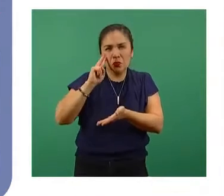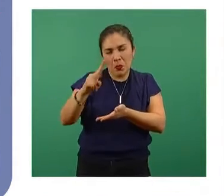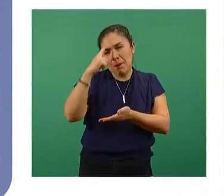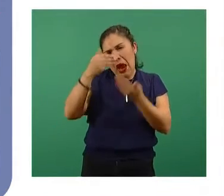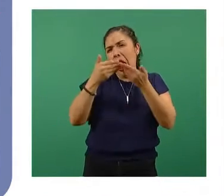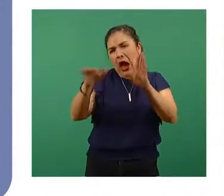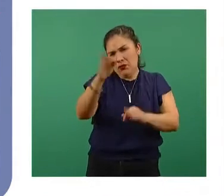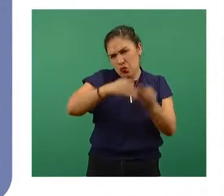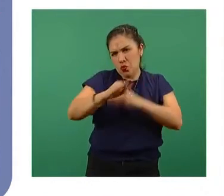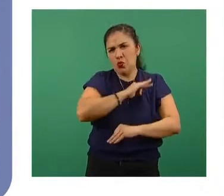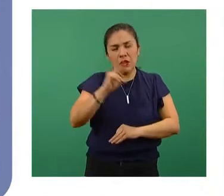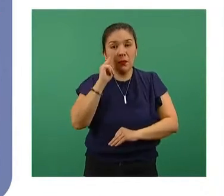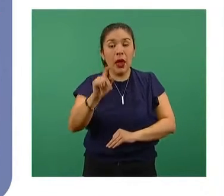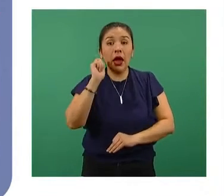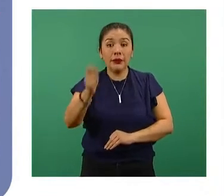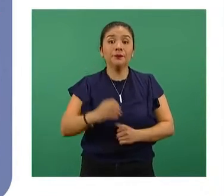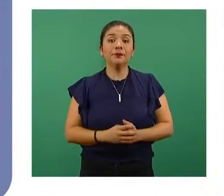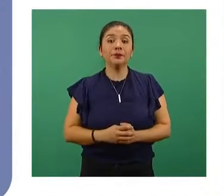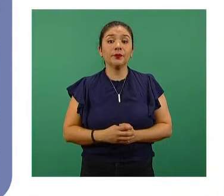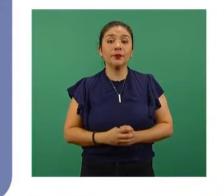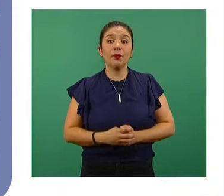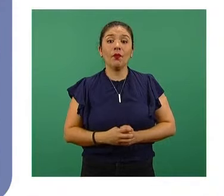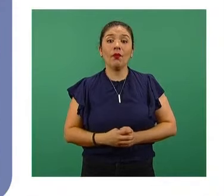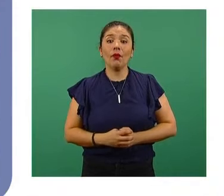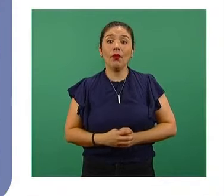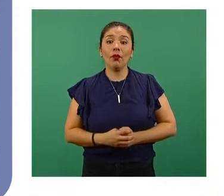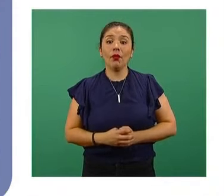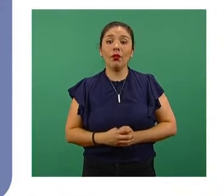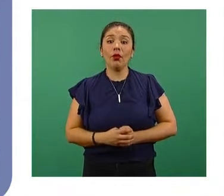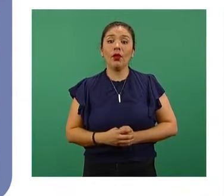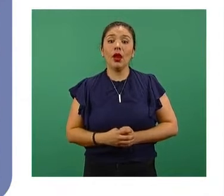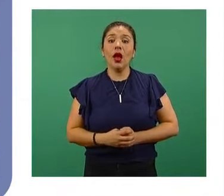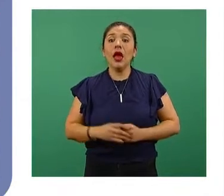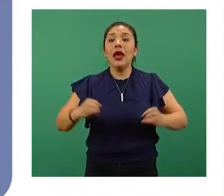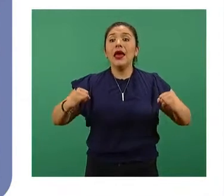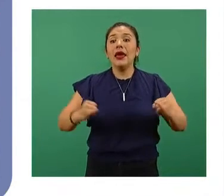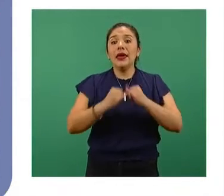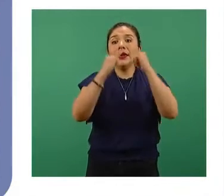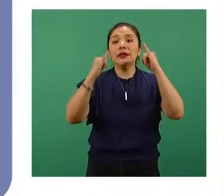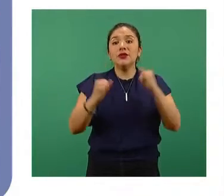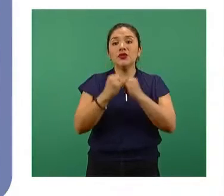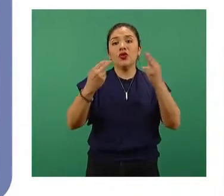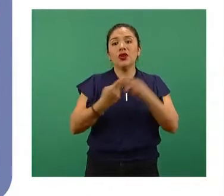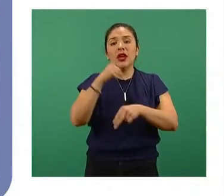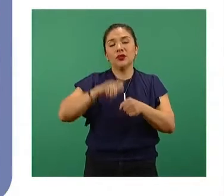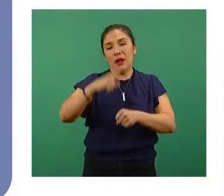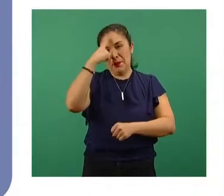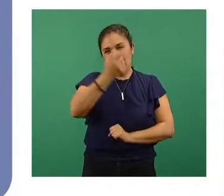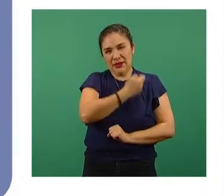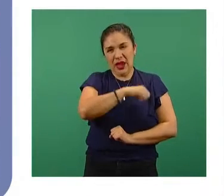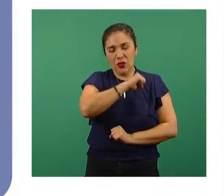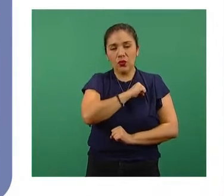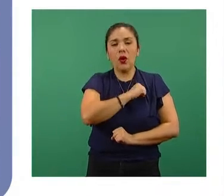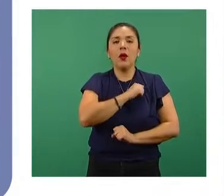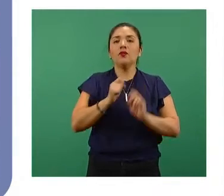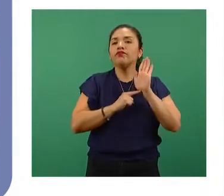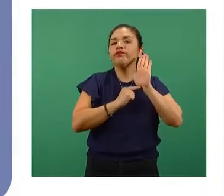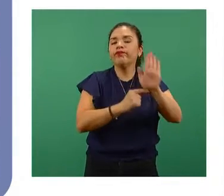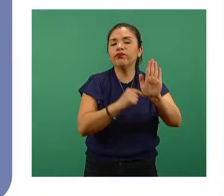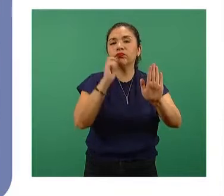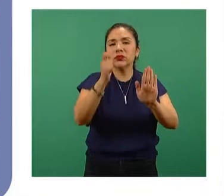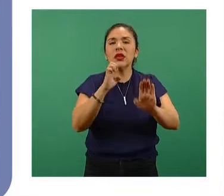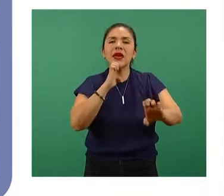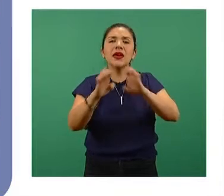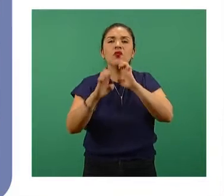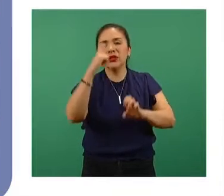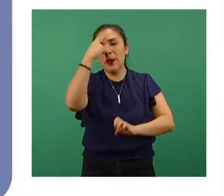acceso público, el Instituto Nacional de Salud Pública presentará la encuesta de salud y nutrición en niñas y niños menores de 12 años